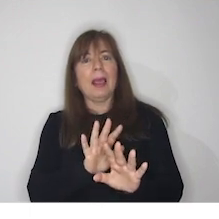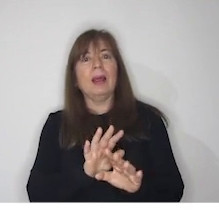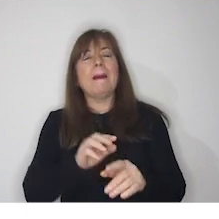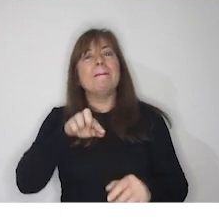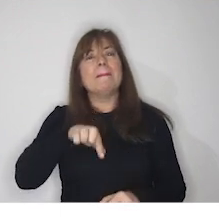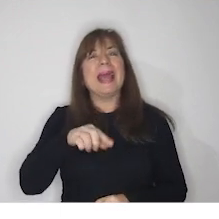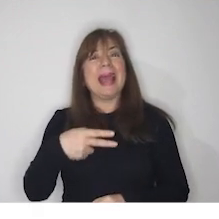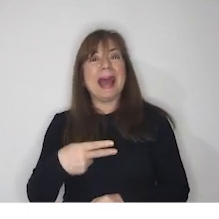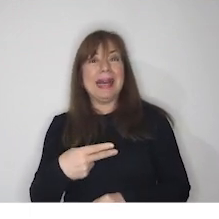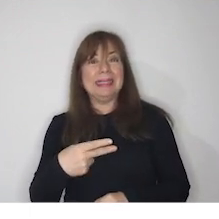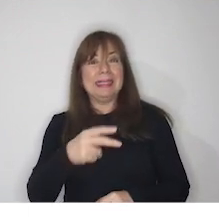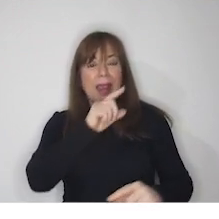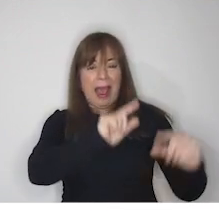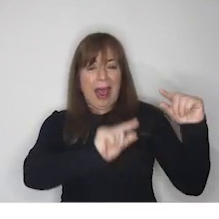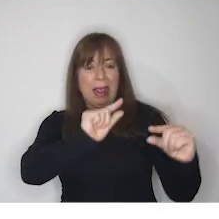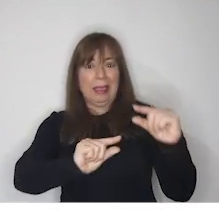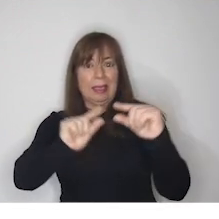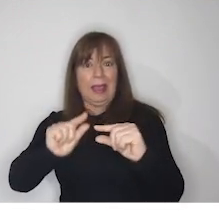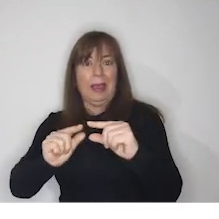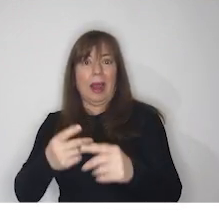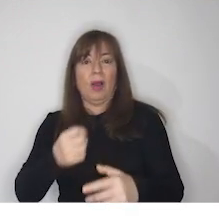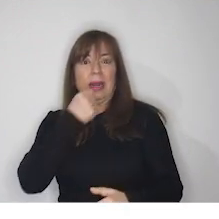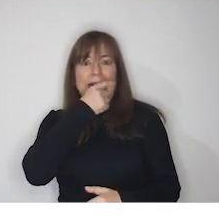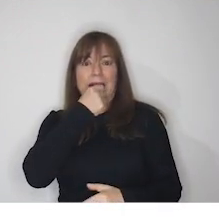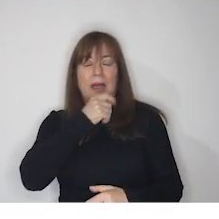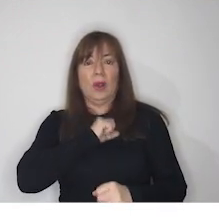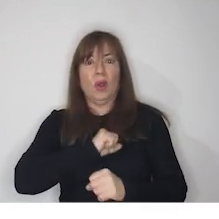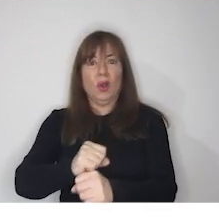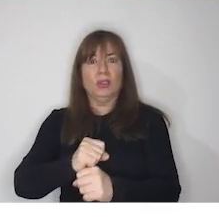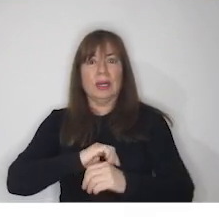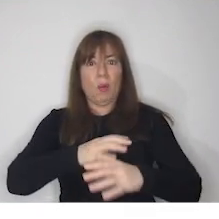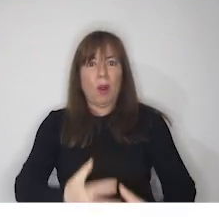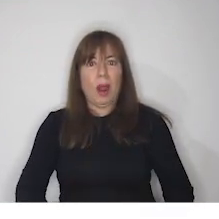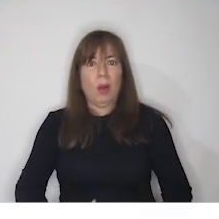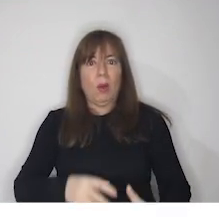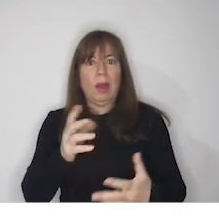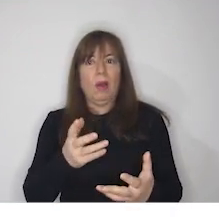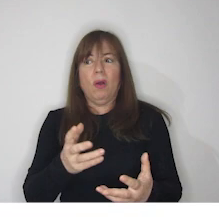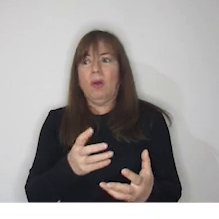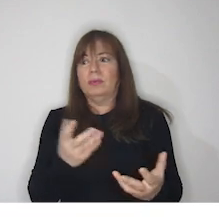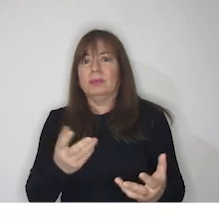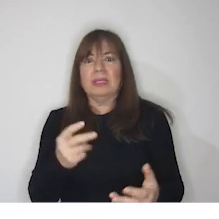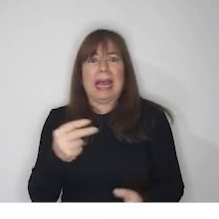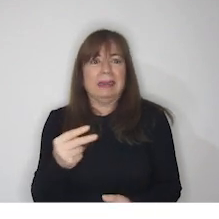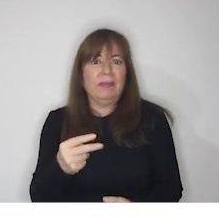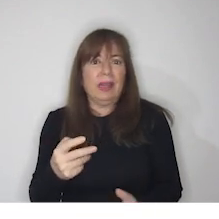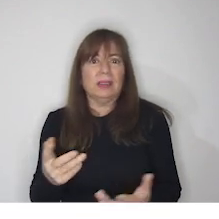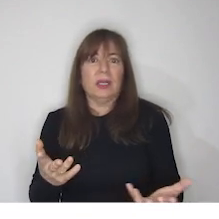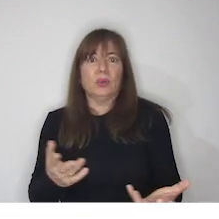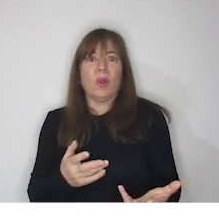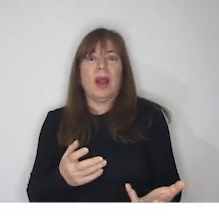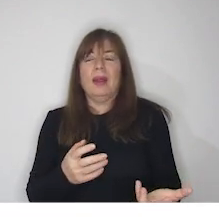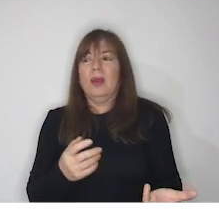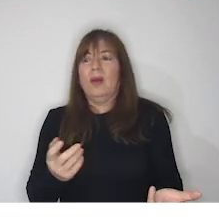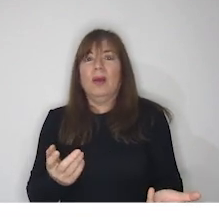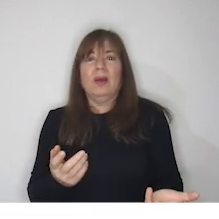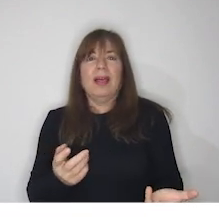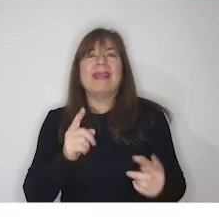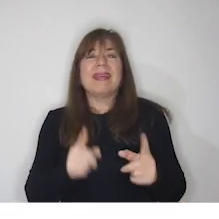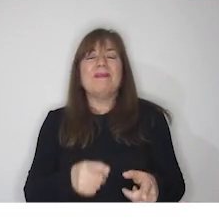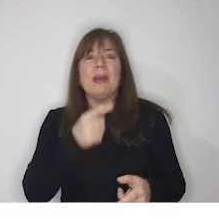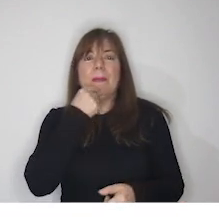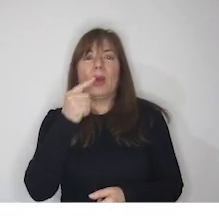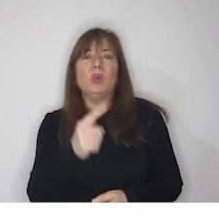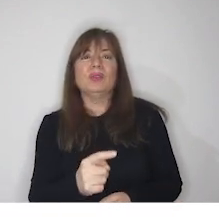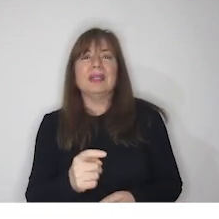transparente y sin mal olor. Cuando el pH vaginal se altera por varias razones como anticonceptivos, duchas vaginales,